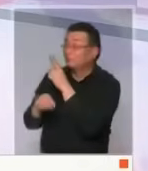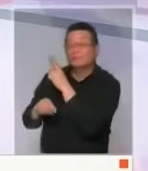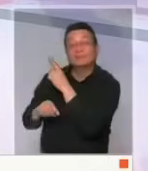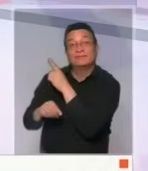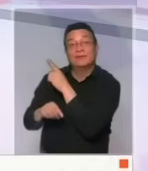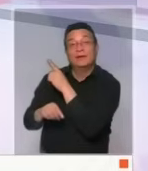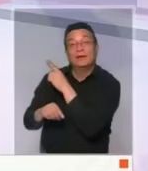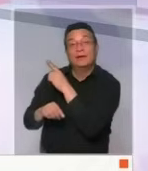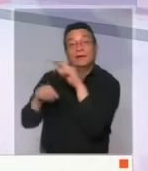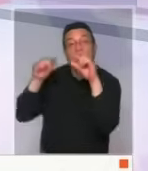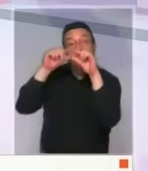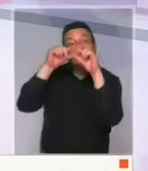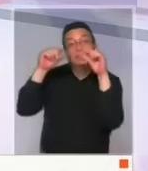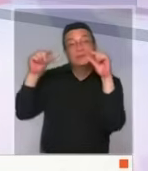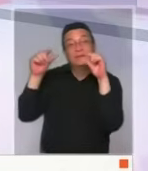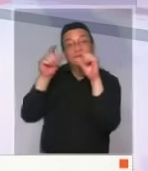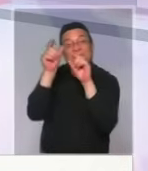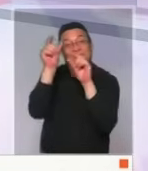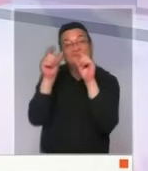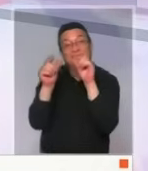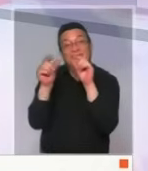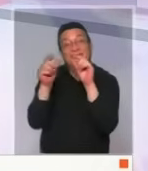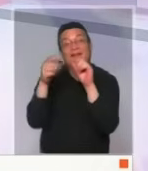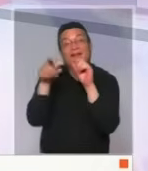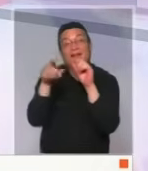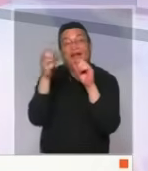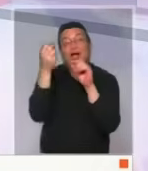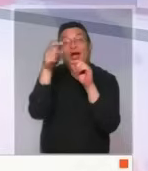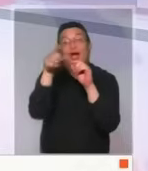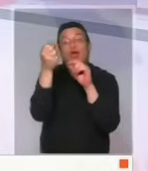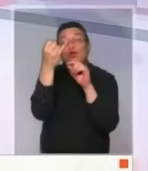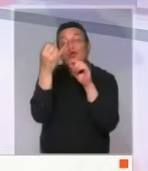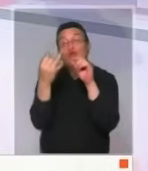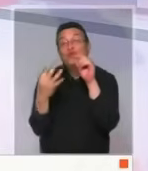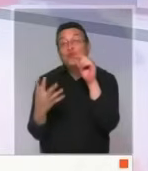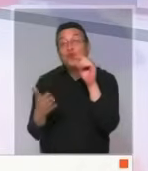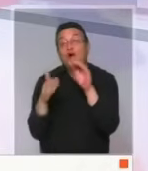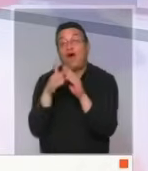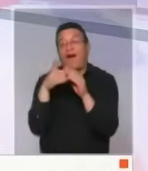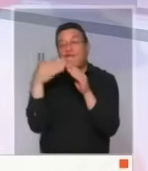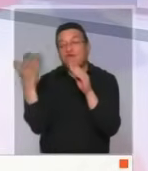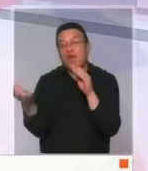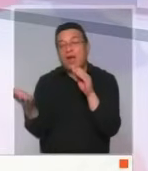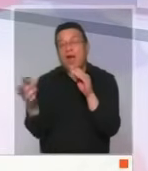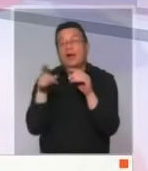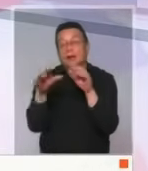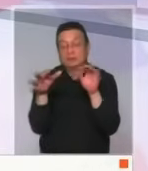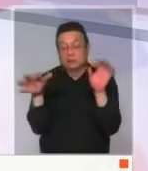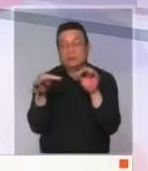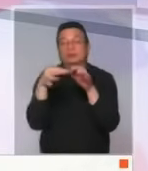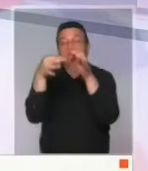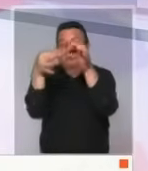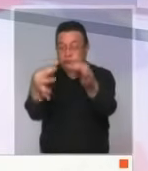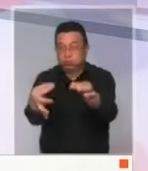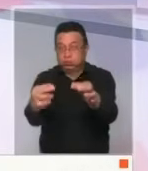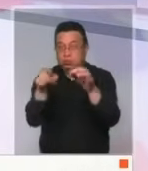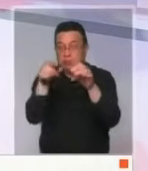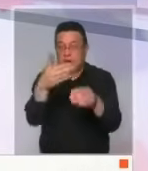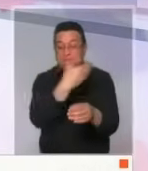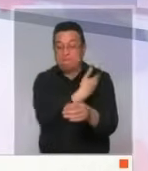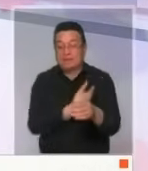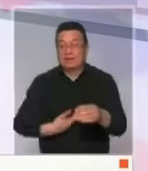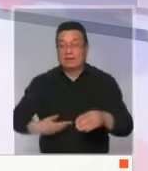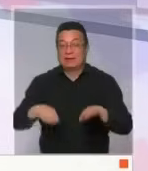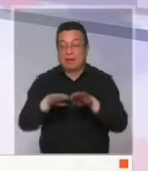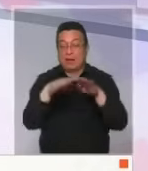deposita en la urna es precisamente ese código numérico No eso usted se lo pasa al al presidente de